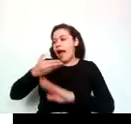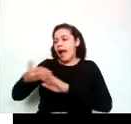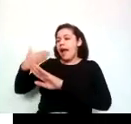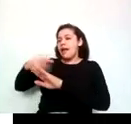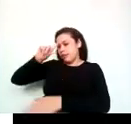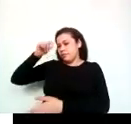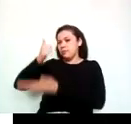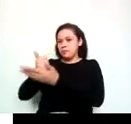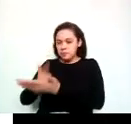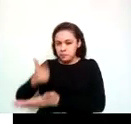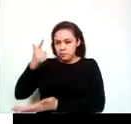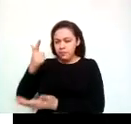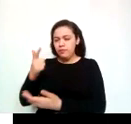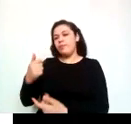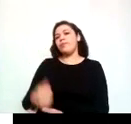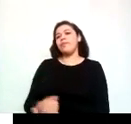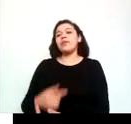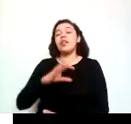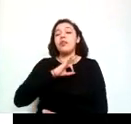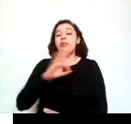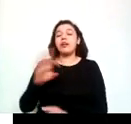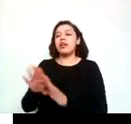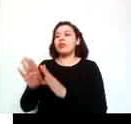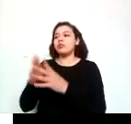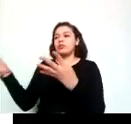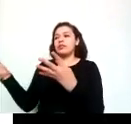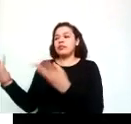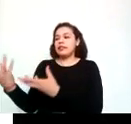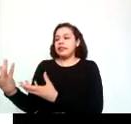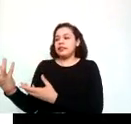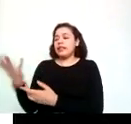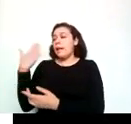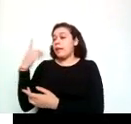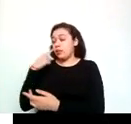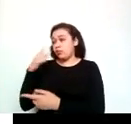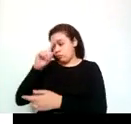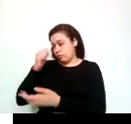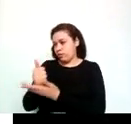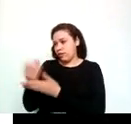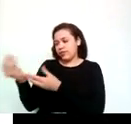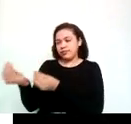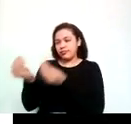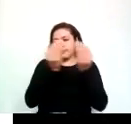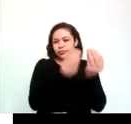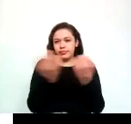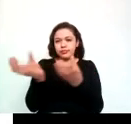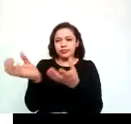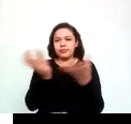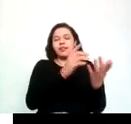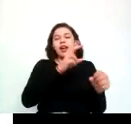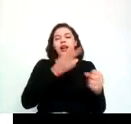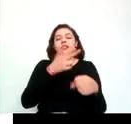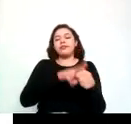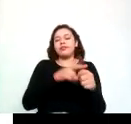acontecimientos y que puedan ser canalizados de la manera adecuada, ¿ok? Como vimos, son acontecimientos